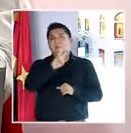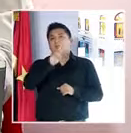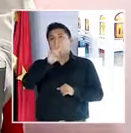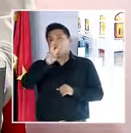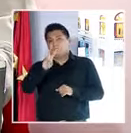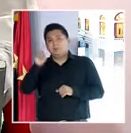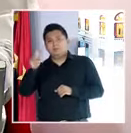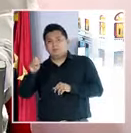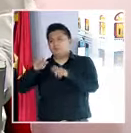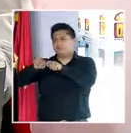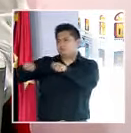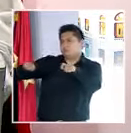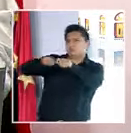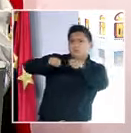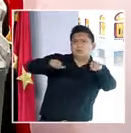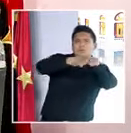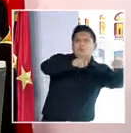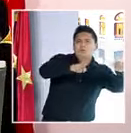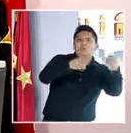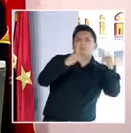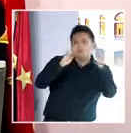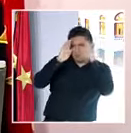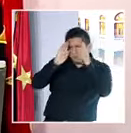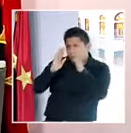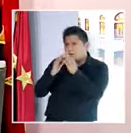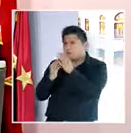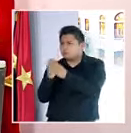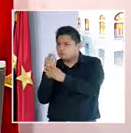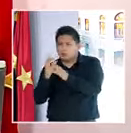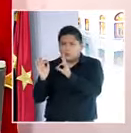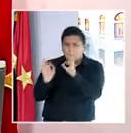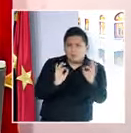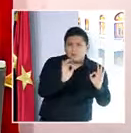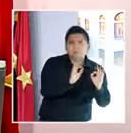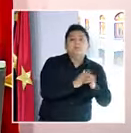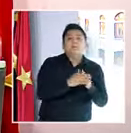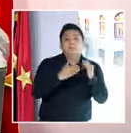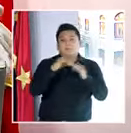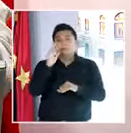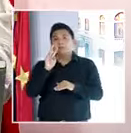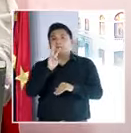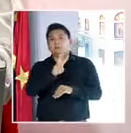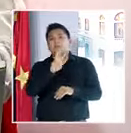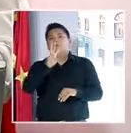336 hectáreas que han sido intervenidas y más de 336.455